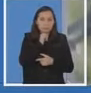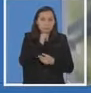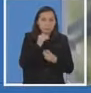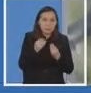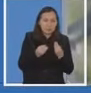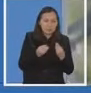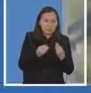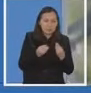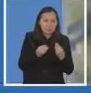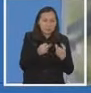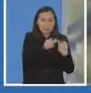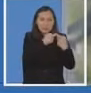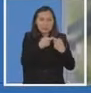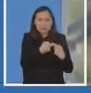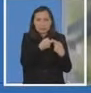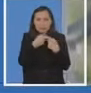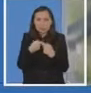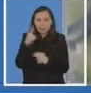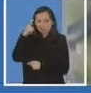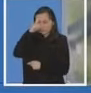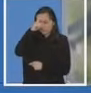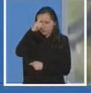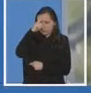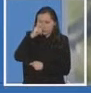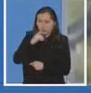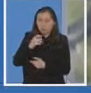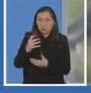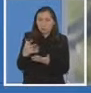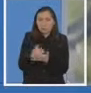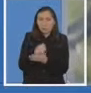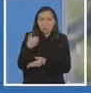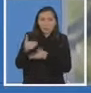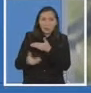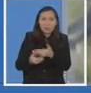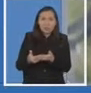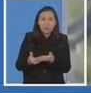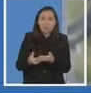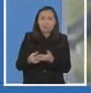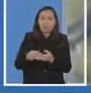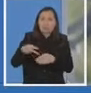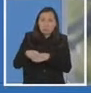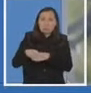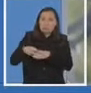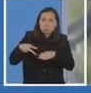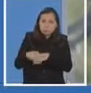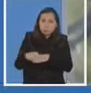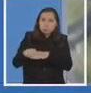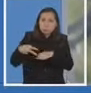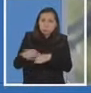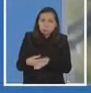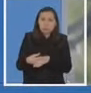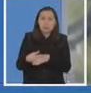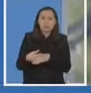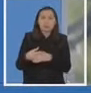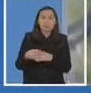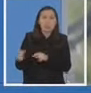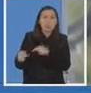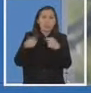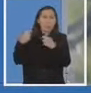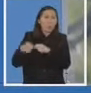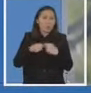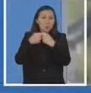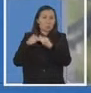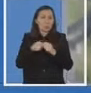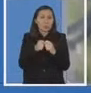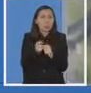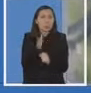que hay más peleas, más dificultades, que no se alcanza a avanzar porque nos entrampamos en discusiones que al final parece ser que no